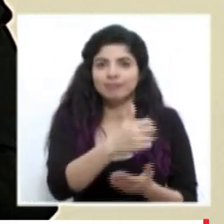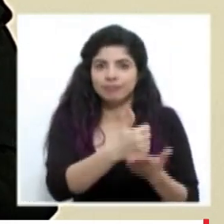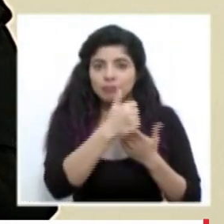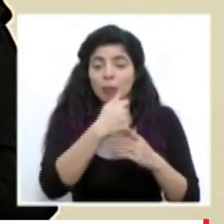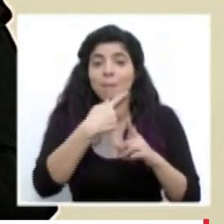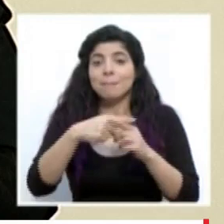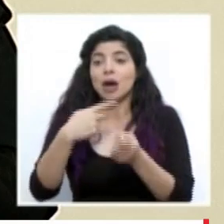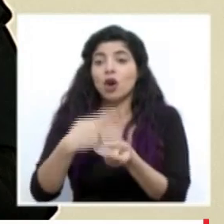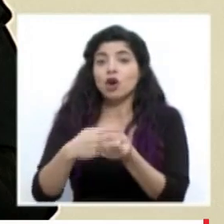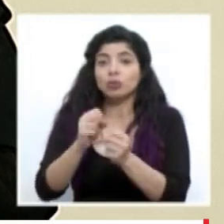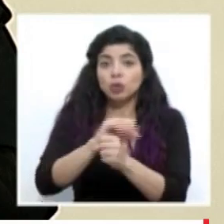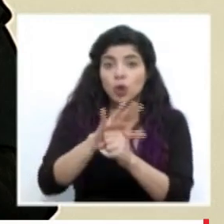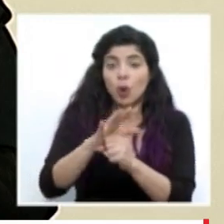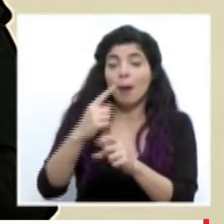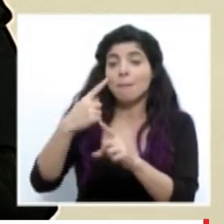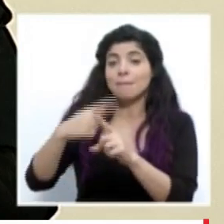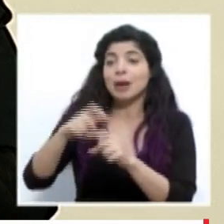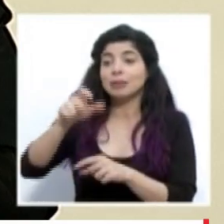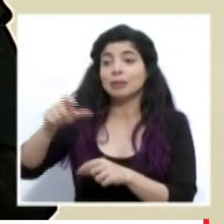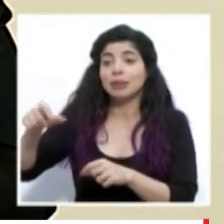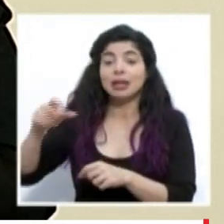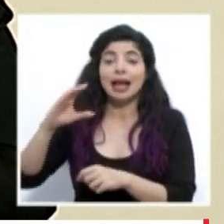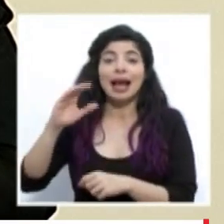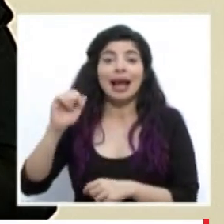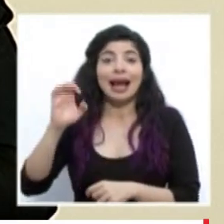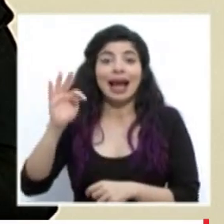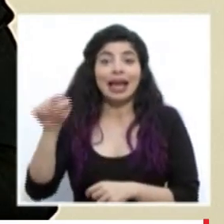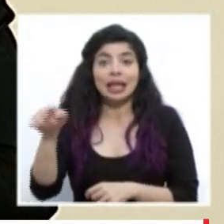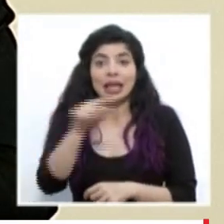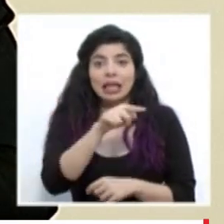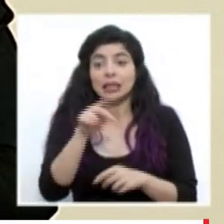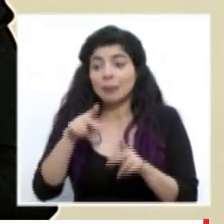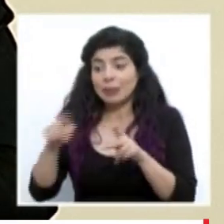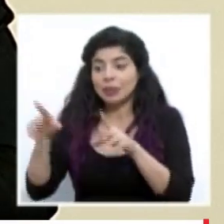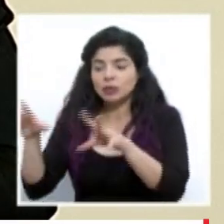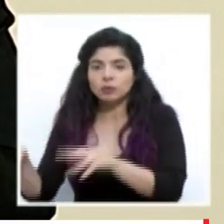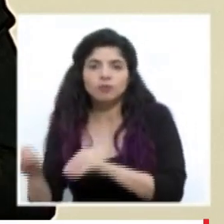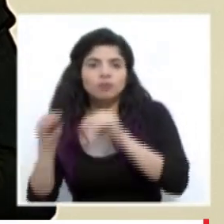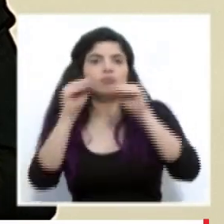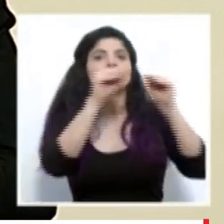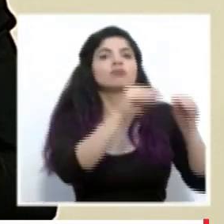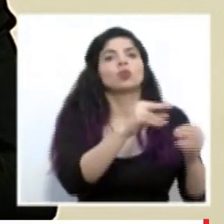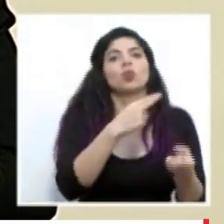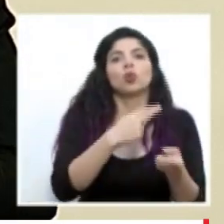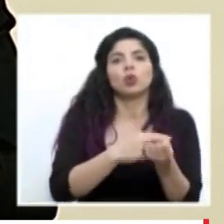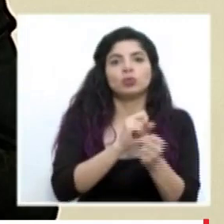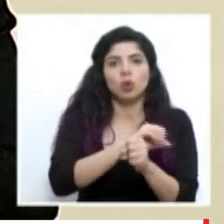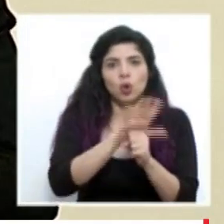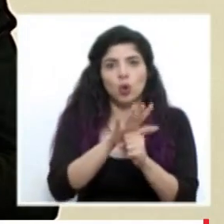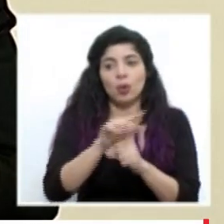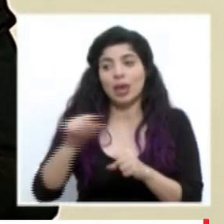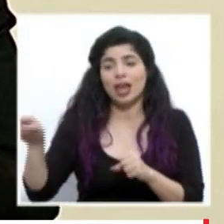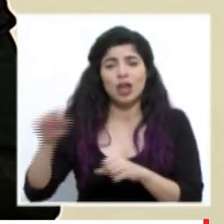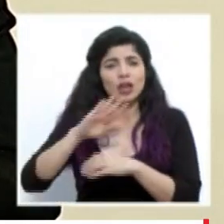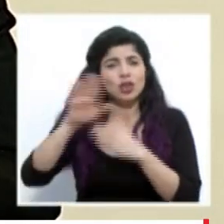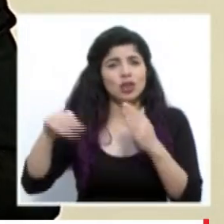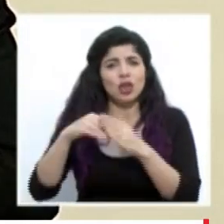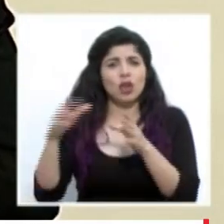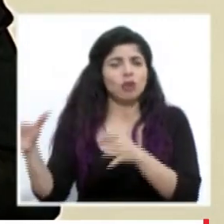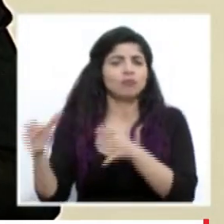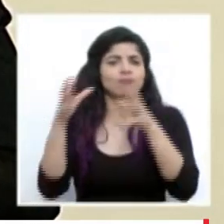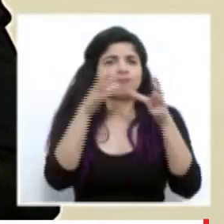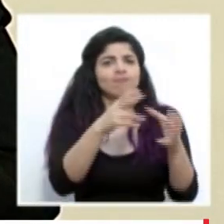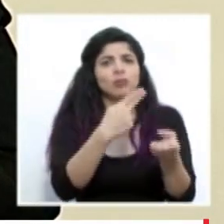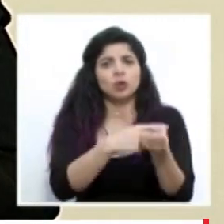personal del SEACO y a través del personal de la CAET, los trasladamos al SEACO. Ya estos pacientes están todos en el